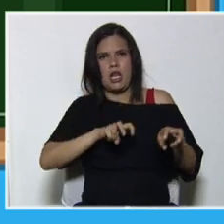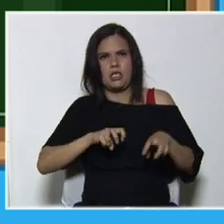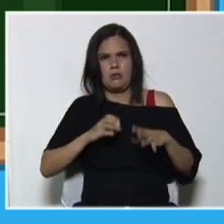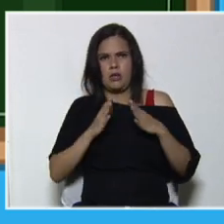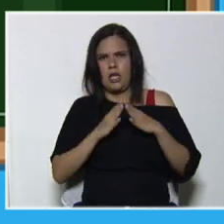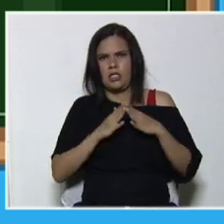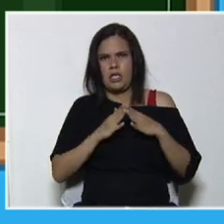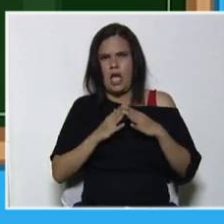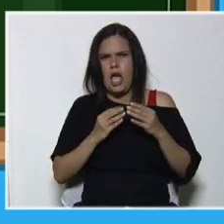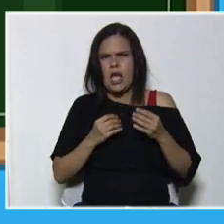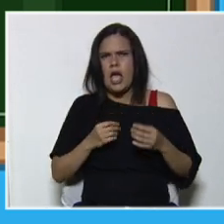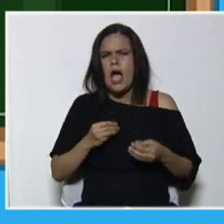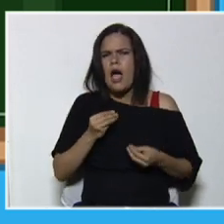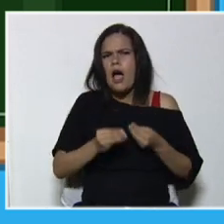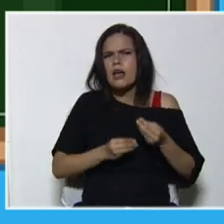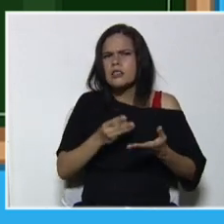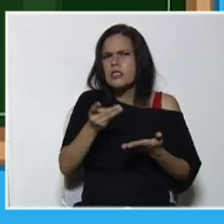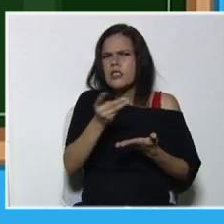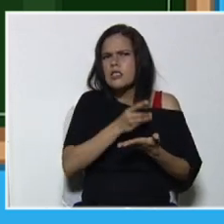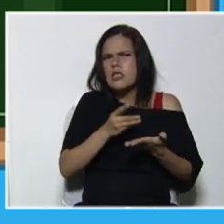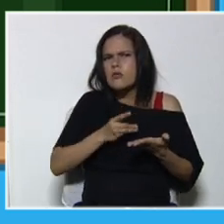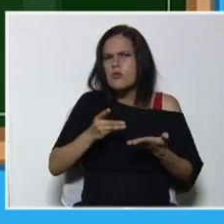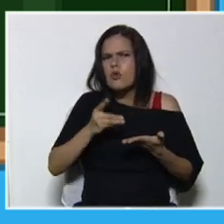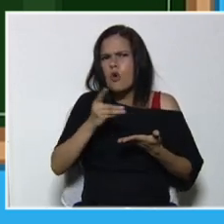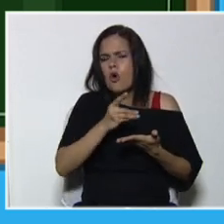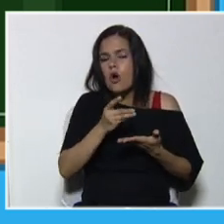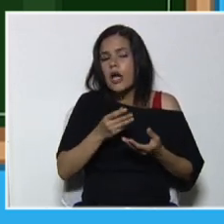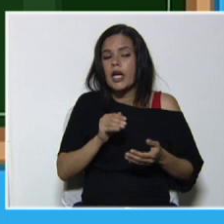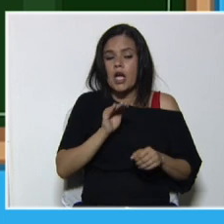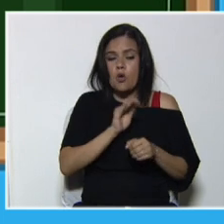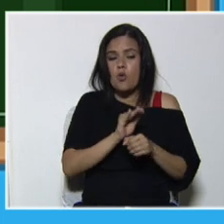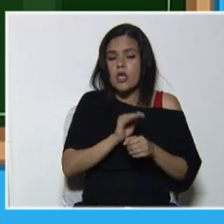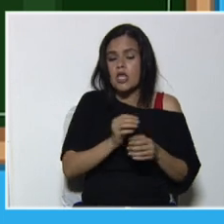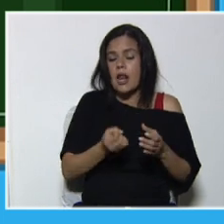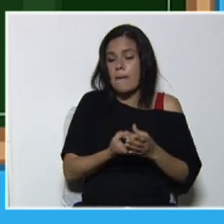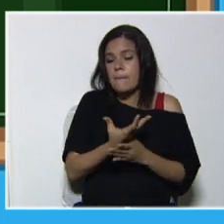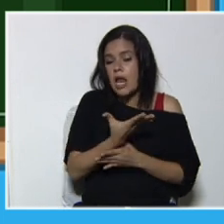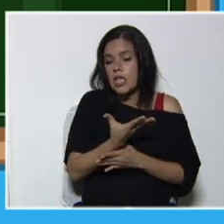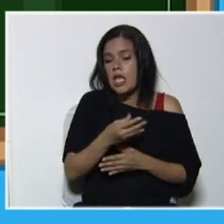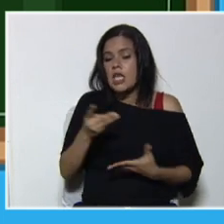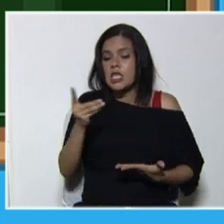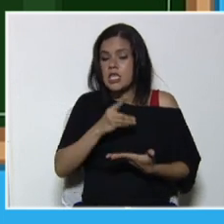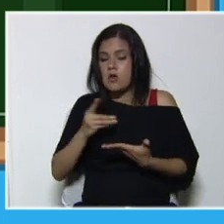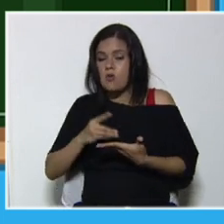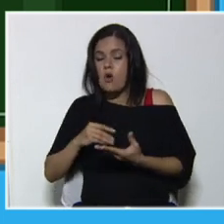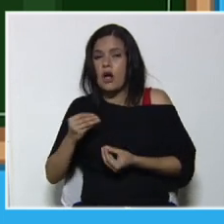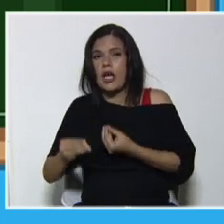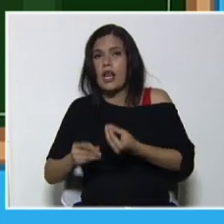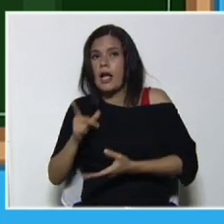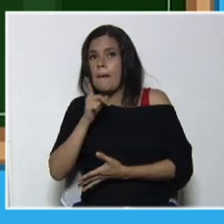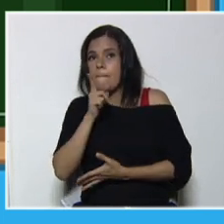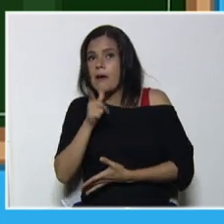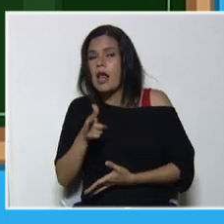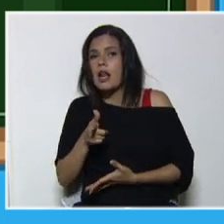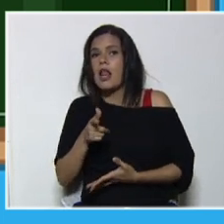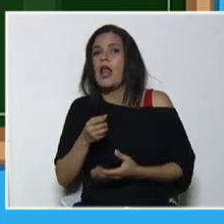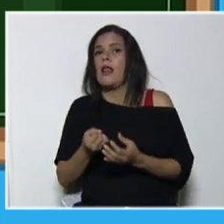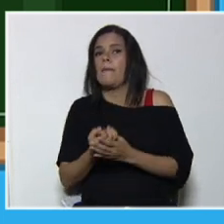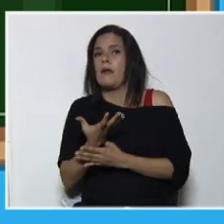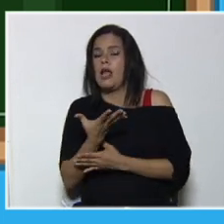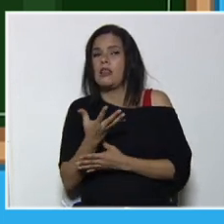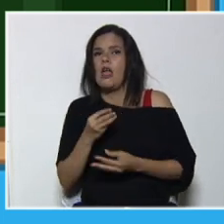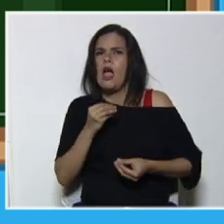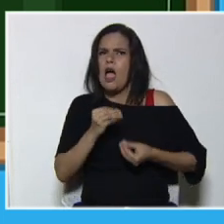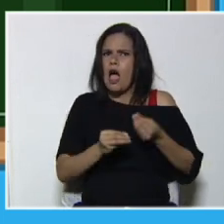de insectos benéficos e insectos que perjudican los cultivos. Realiza